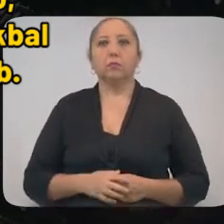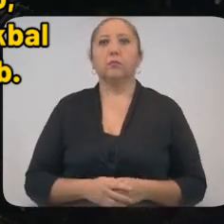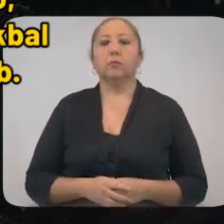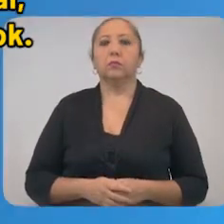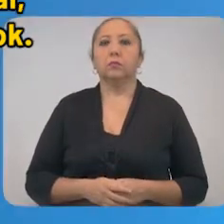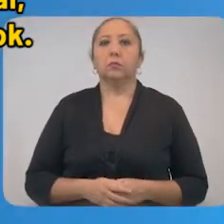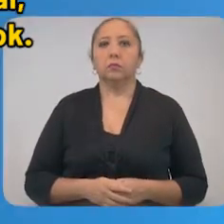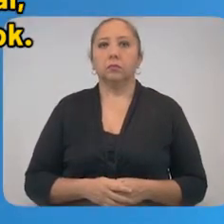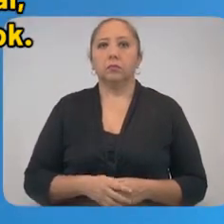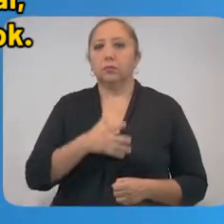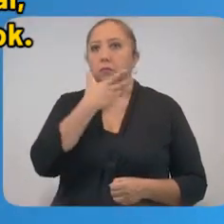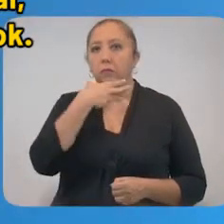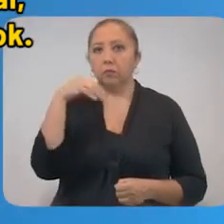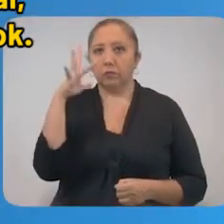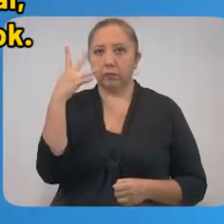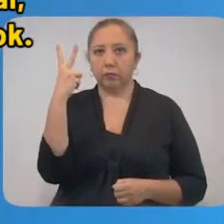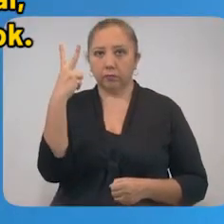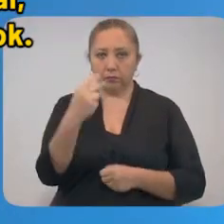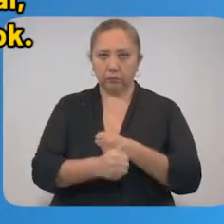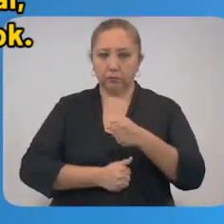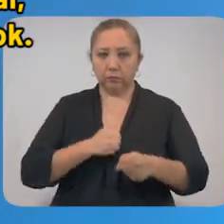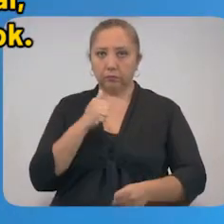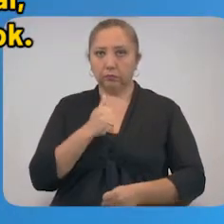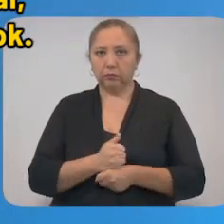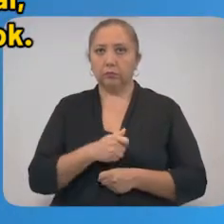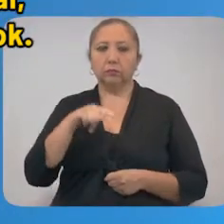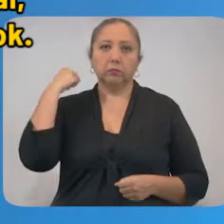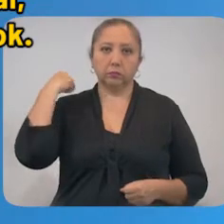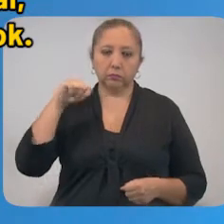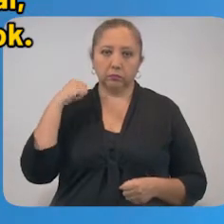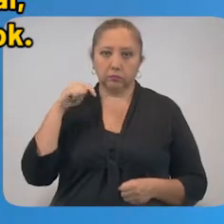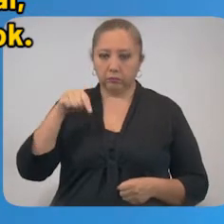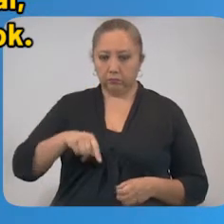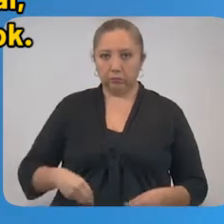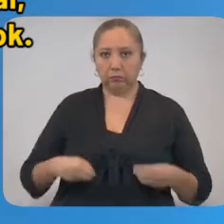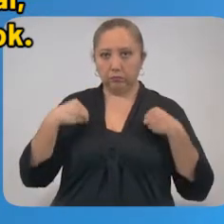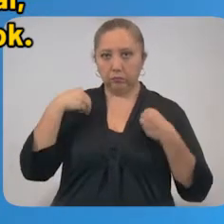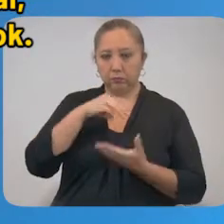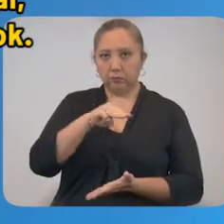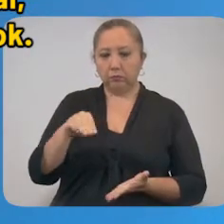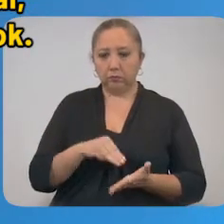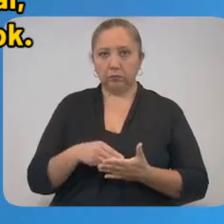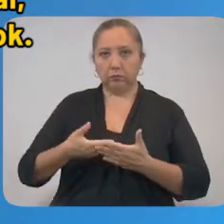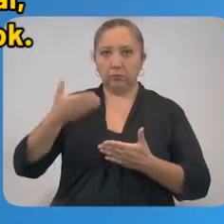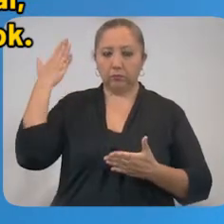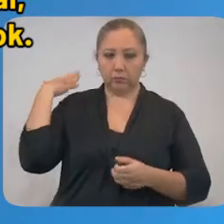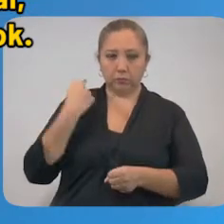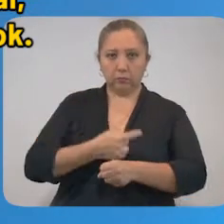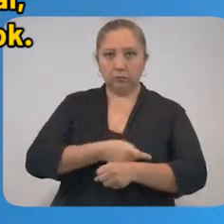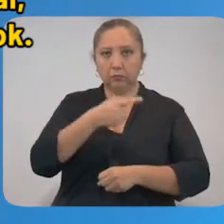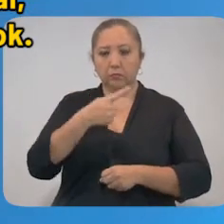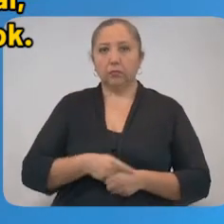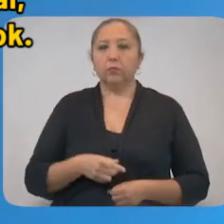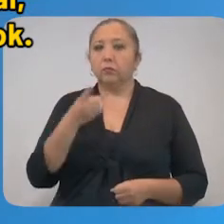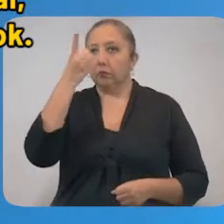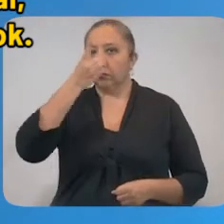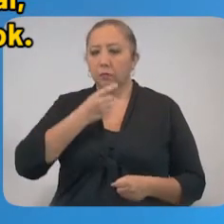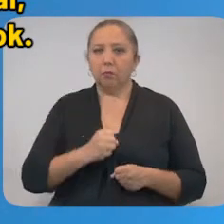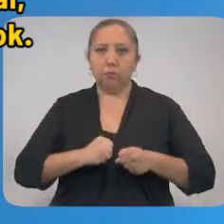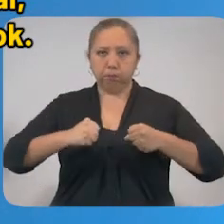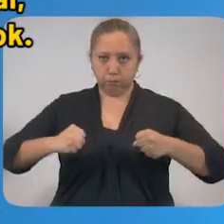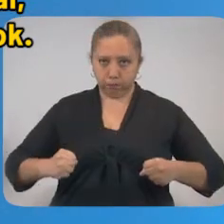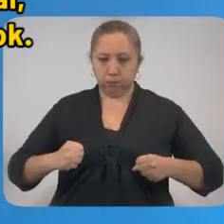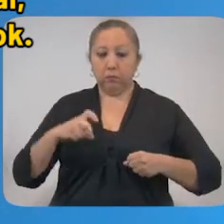asintomáticos. Hombre de 52 años, originario de Tabasco y residente de Mérida, con antecedentes de hipertensión, diabetes y